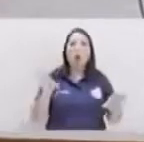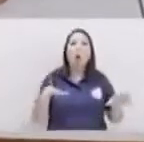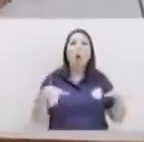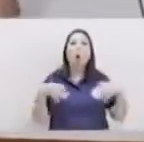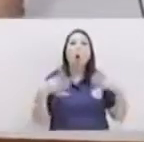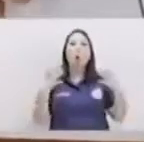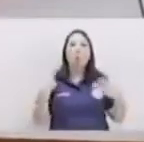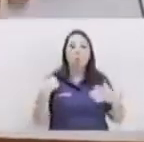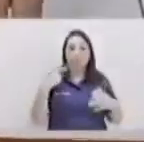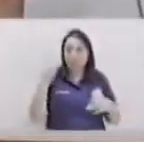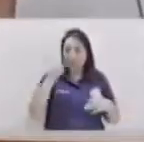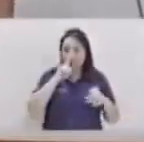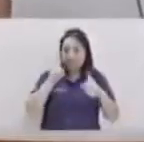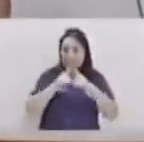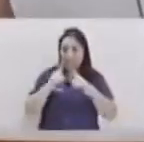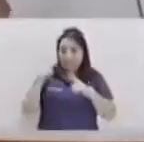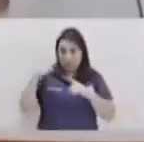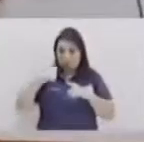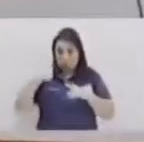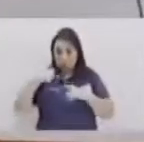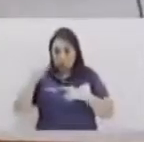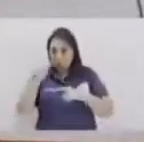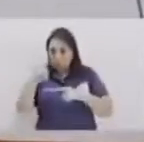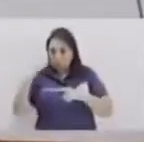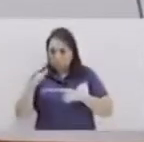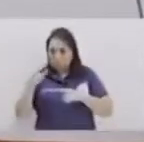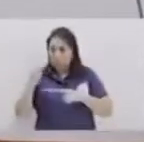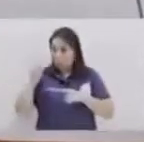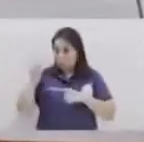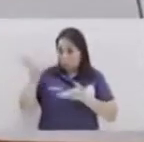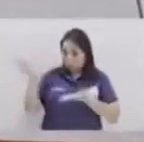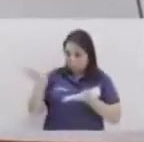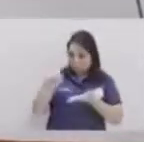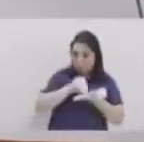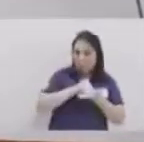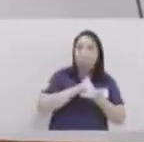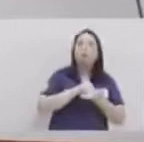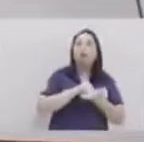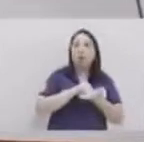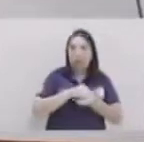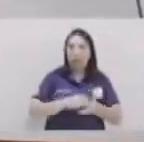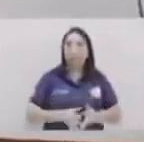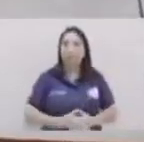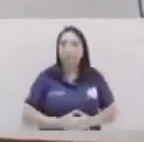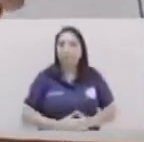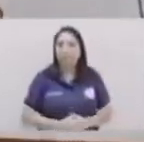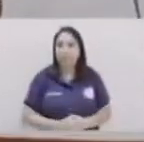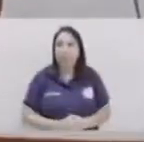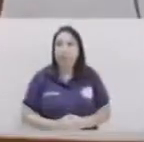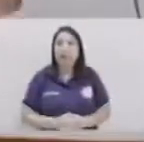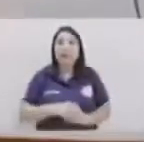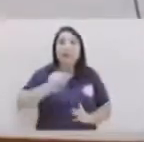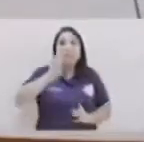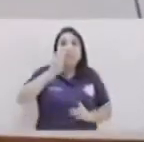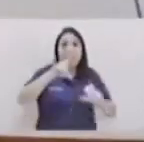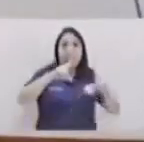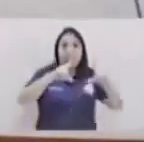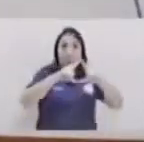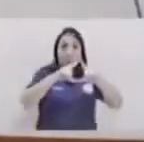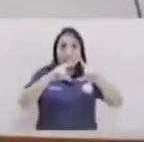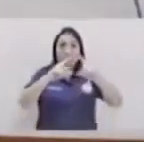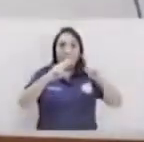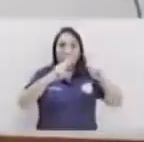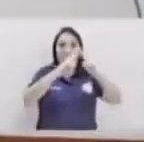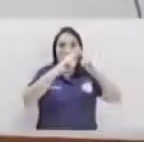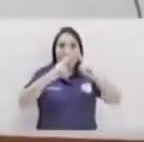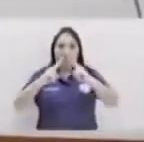a tratar de replicar aquí. Aquí está el dibujo del volcán que está adelante. Este está atrás y este